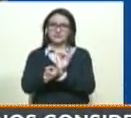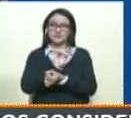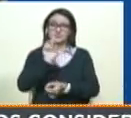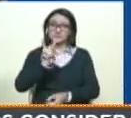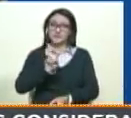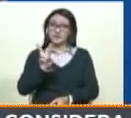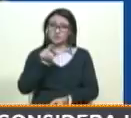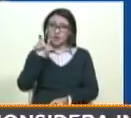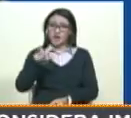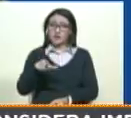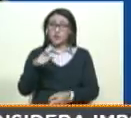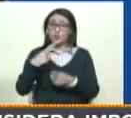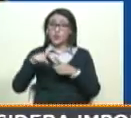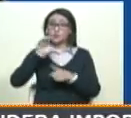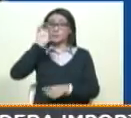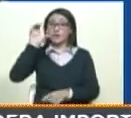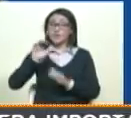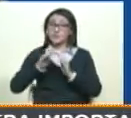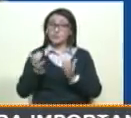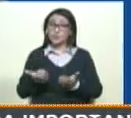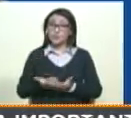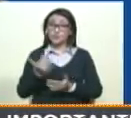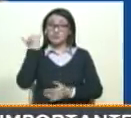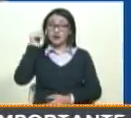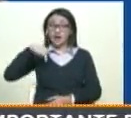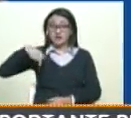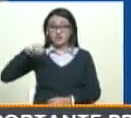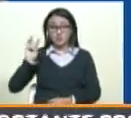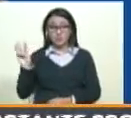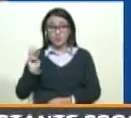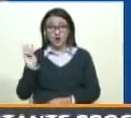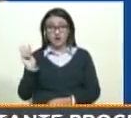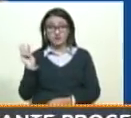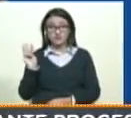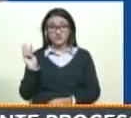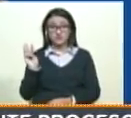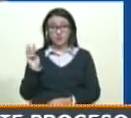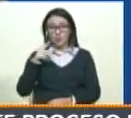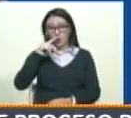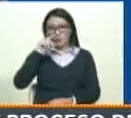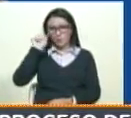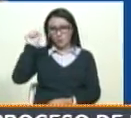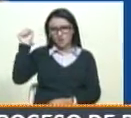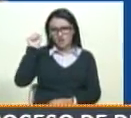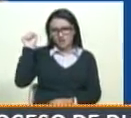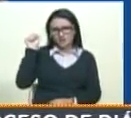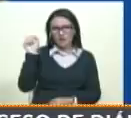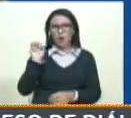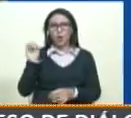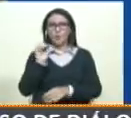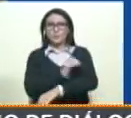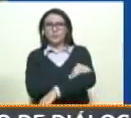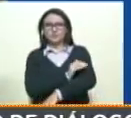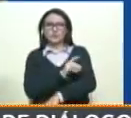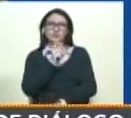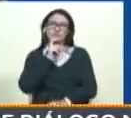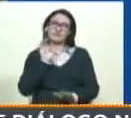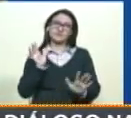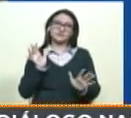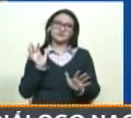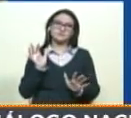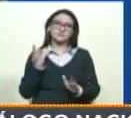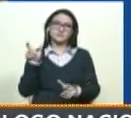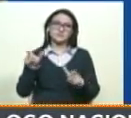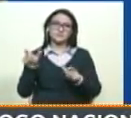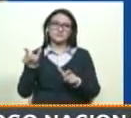venezolanos que en cualquier país del mundo, imagínense ustedes que aquí en Washington, los comunistas o la oposición, es difícil porque entre